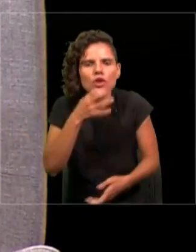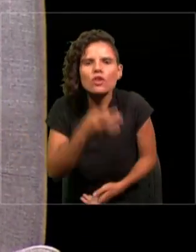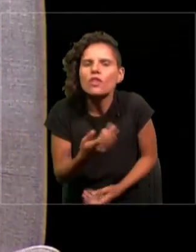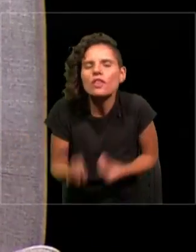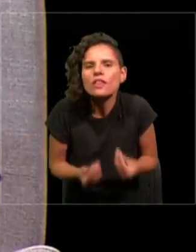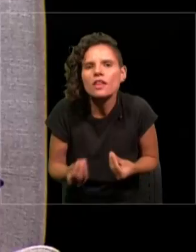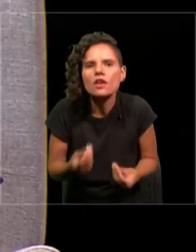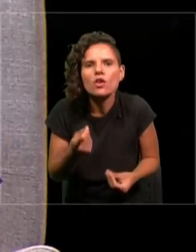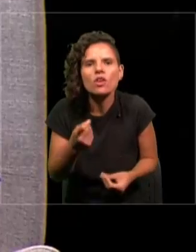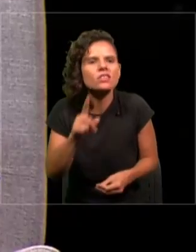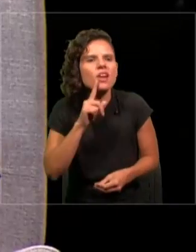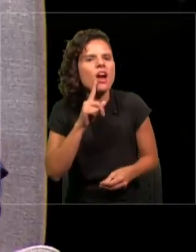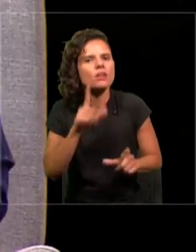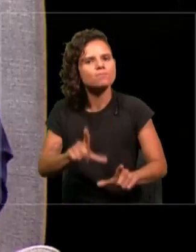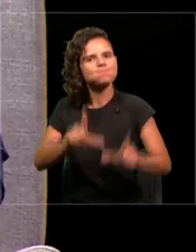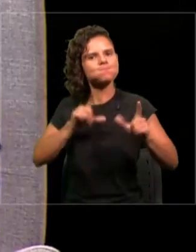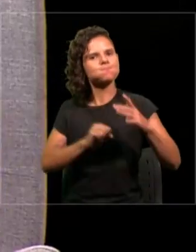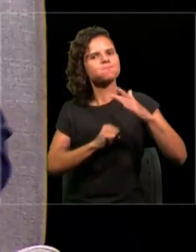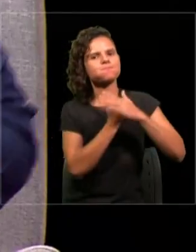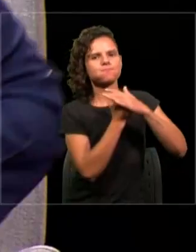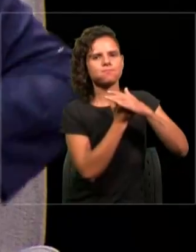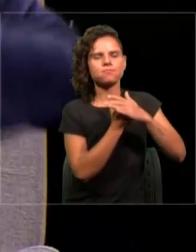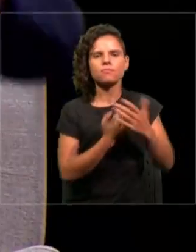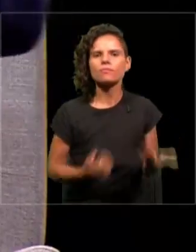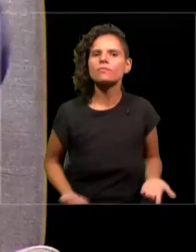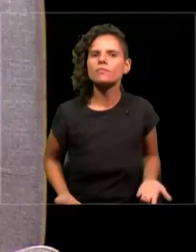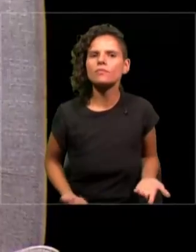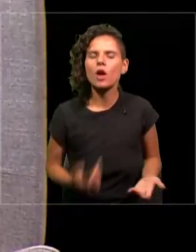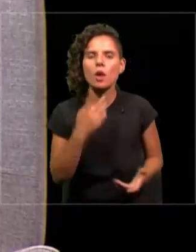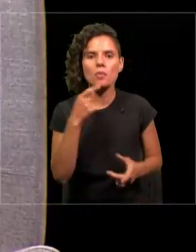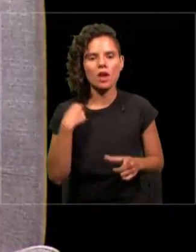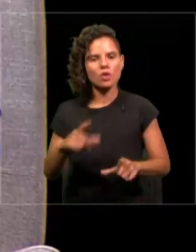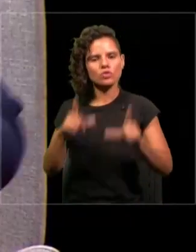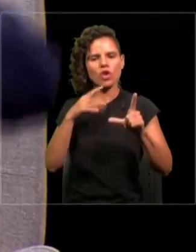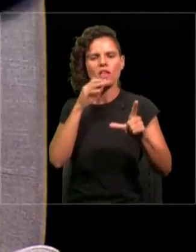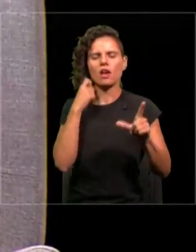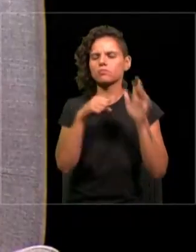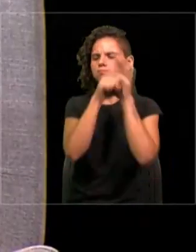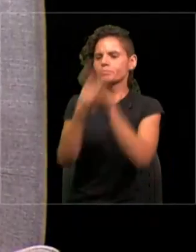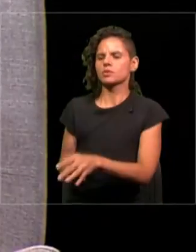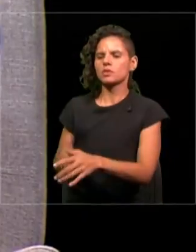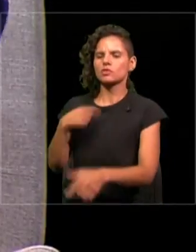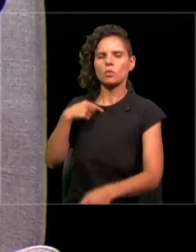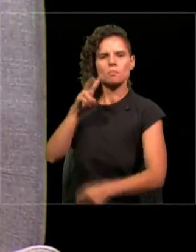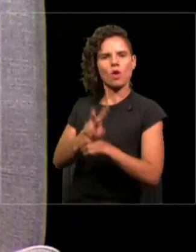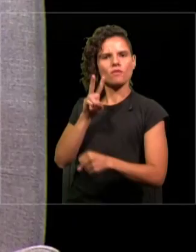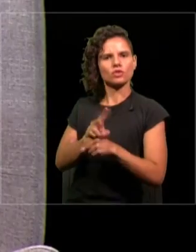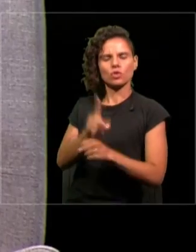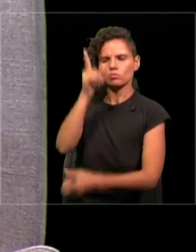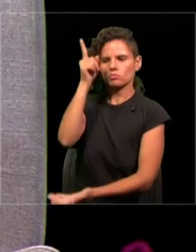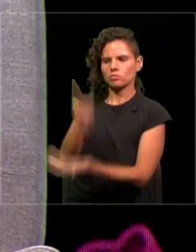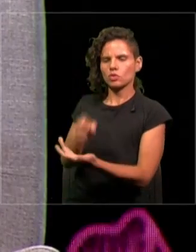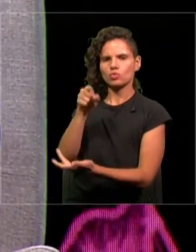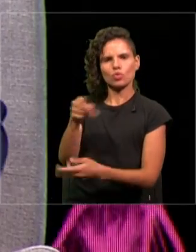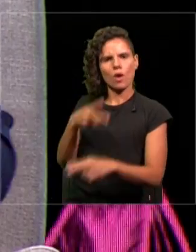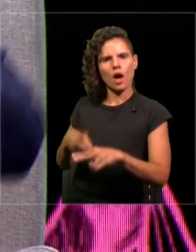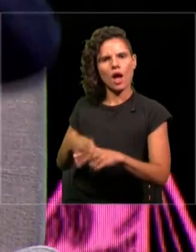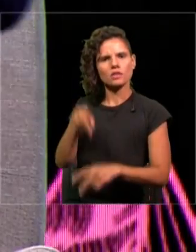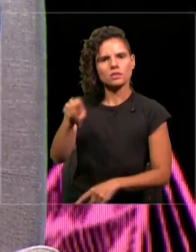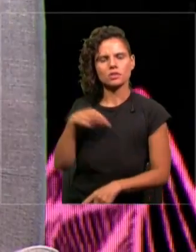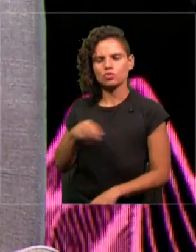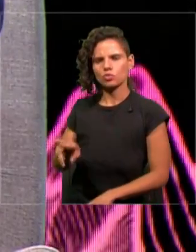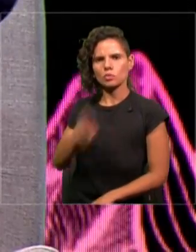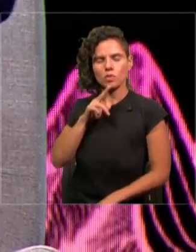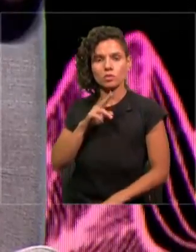redefinición de la autoridad, ¿cierto? Porque la autoridad lo que hacía es ponerte el pie y decir, mira, yo soy profesor, tú haces, ¿cierto? Yo